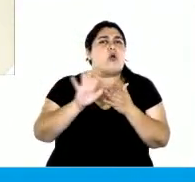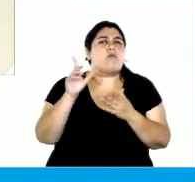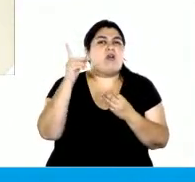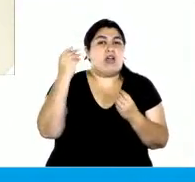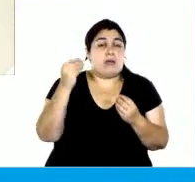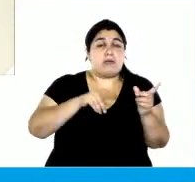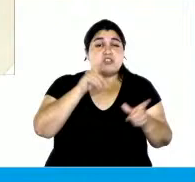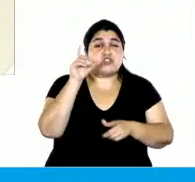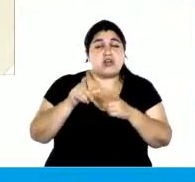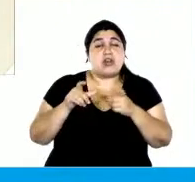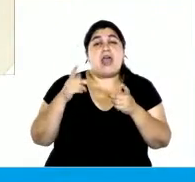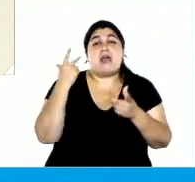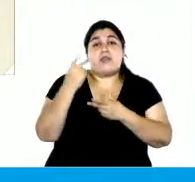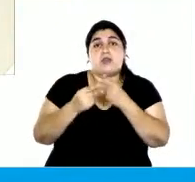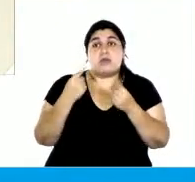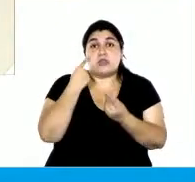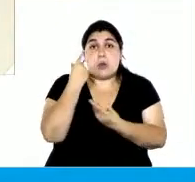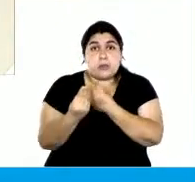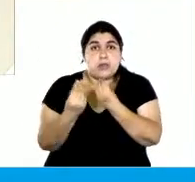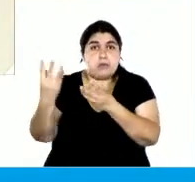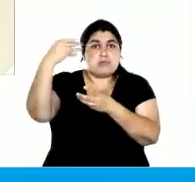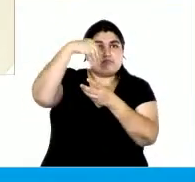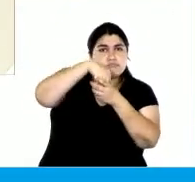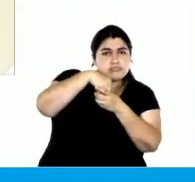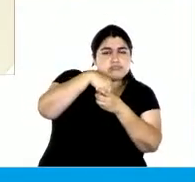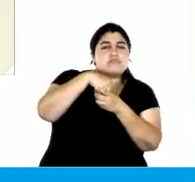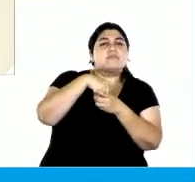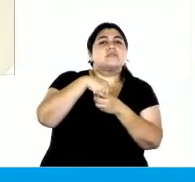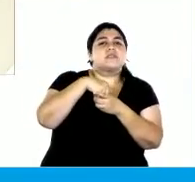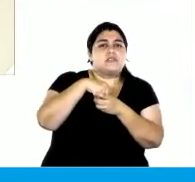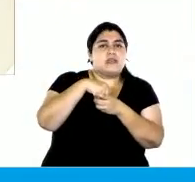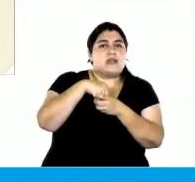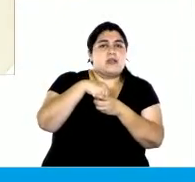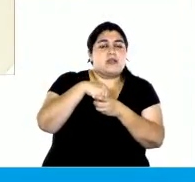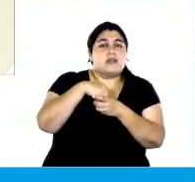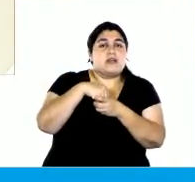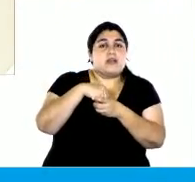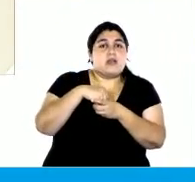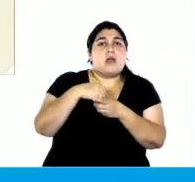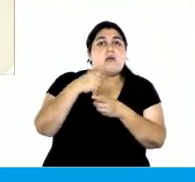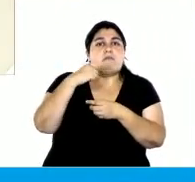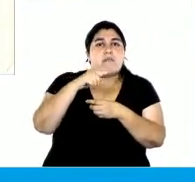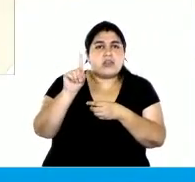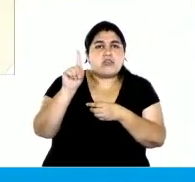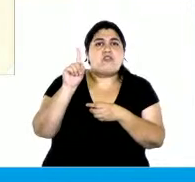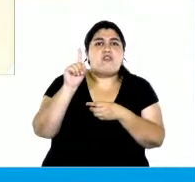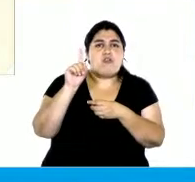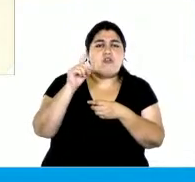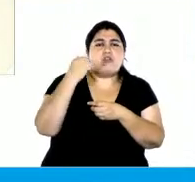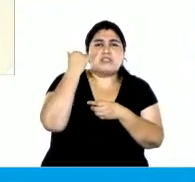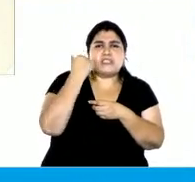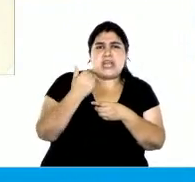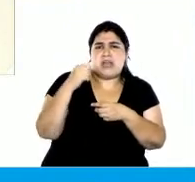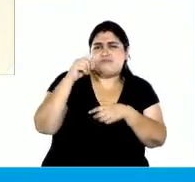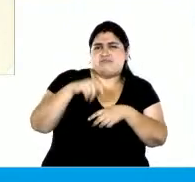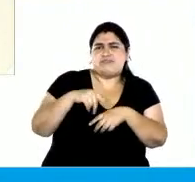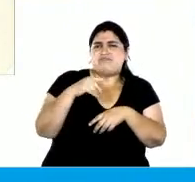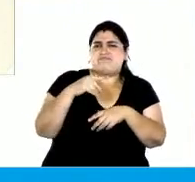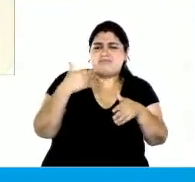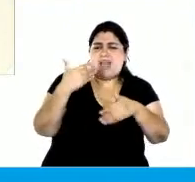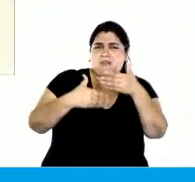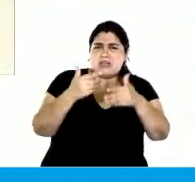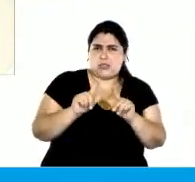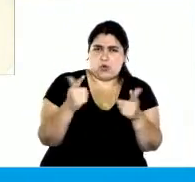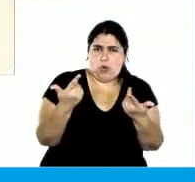discapacidad residentes de hogares a los lineamientos de priorización. Pero esto solo no alcanza porque no abarca a